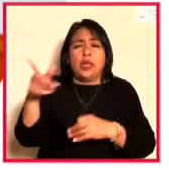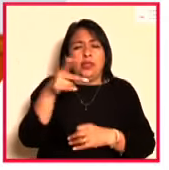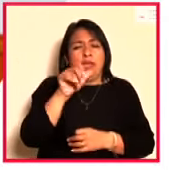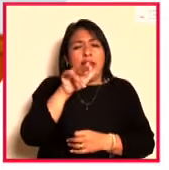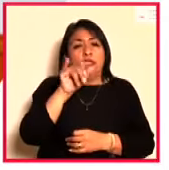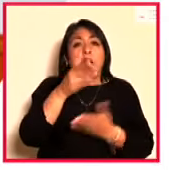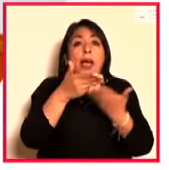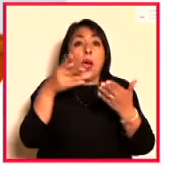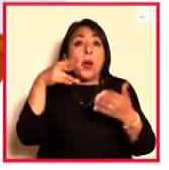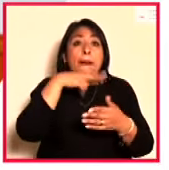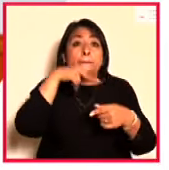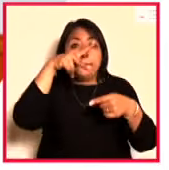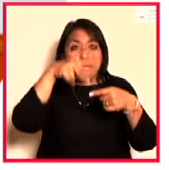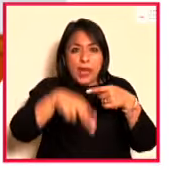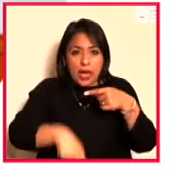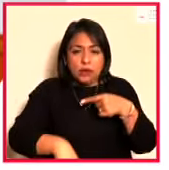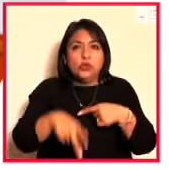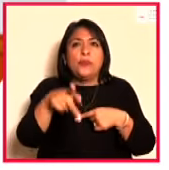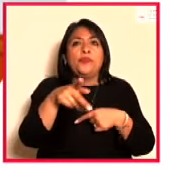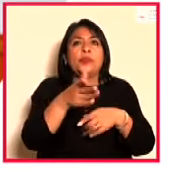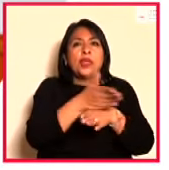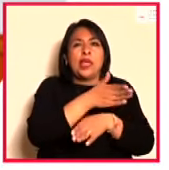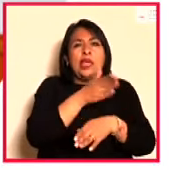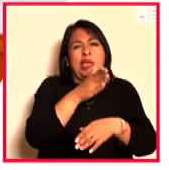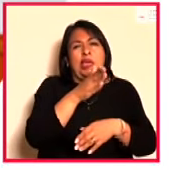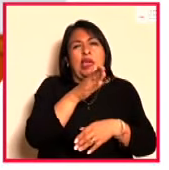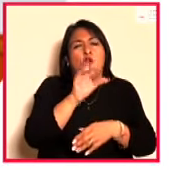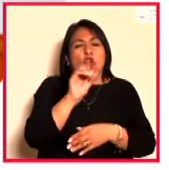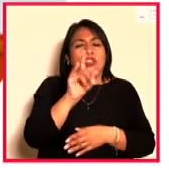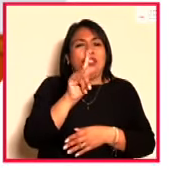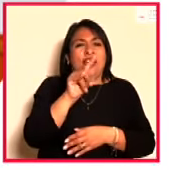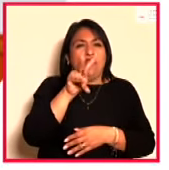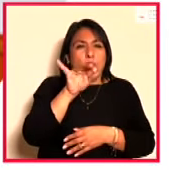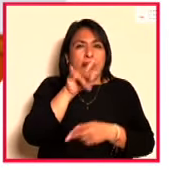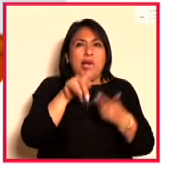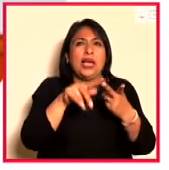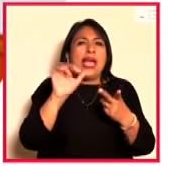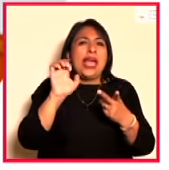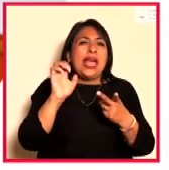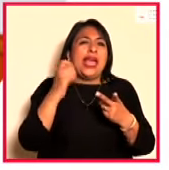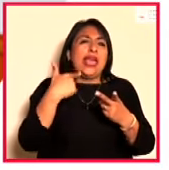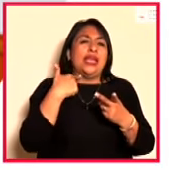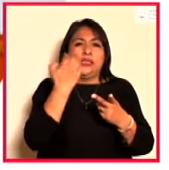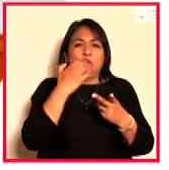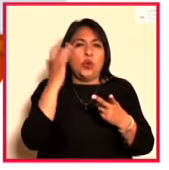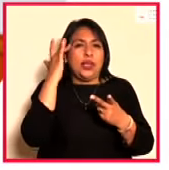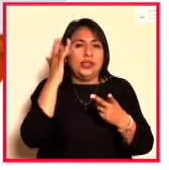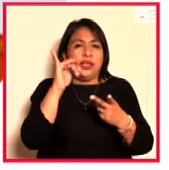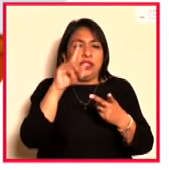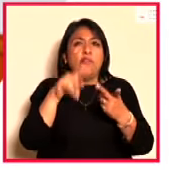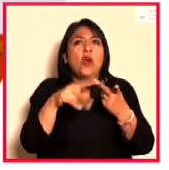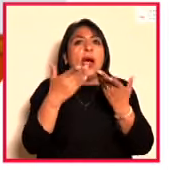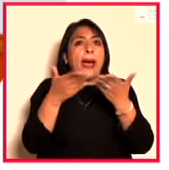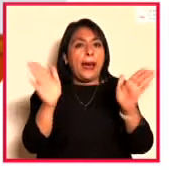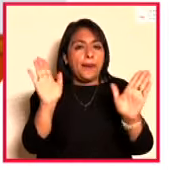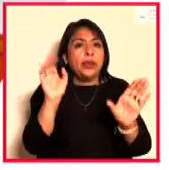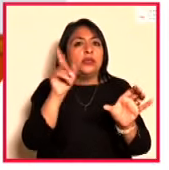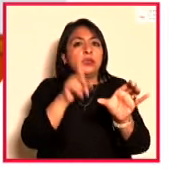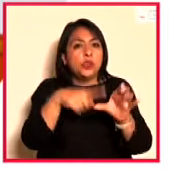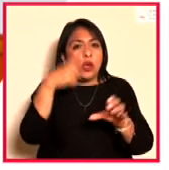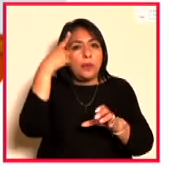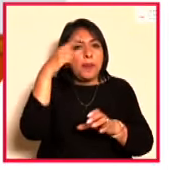pausa. Antes les informamos que la Cátedra Extraordinaria Octavio Paz y el antiguo Colegio de San Ildefonso ya abrieron las inscripciones para el